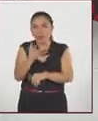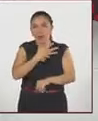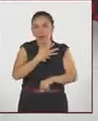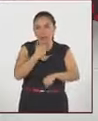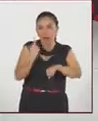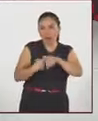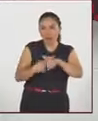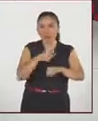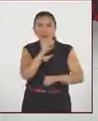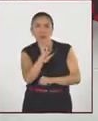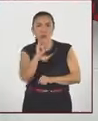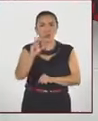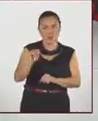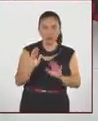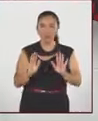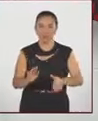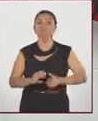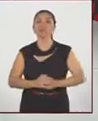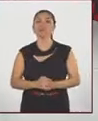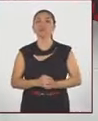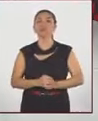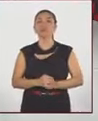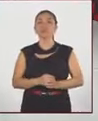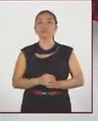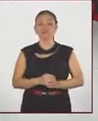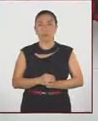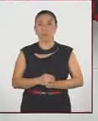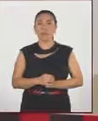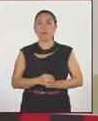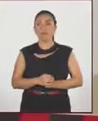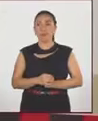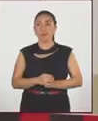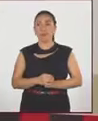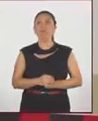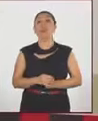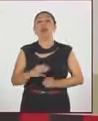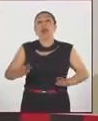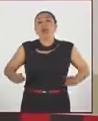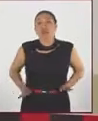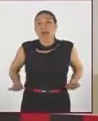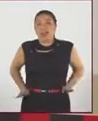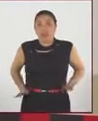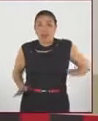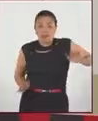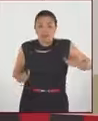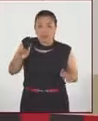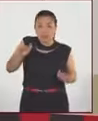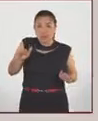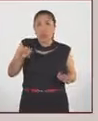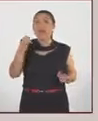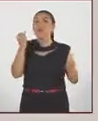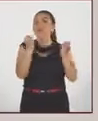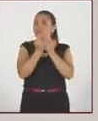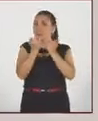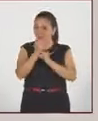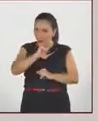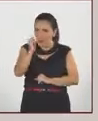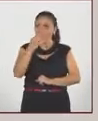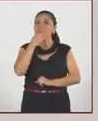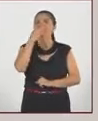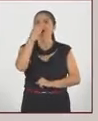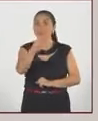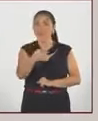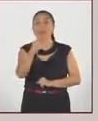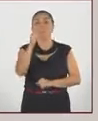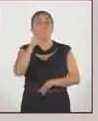hacia ambos lados. Esta segunda displasia de cadera, aquí es otro asterisco que me gustaría poner, es en